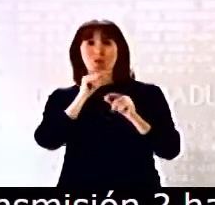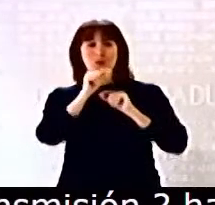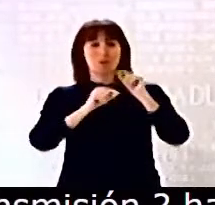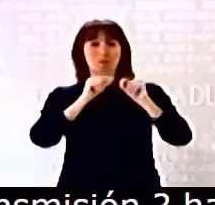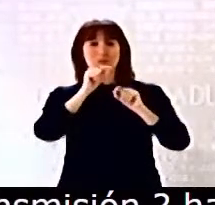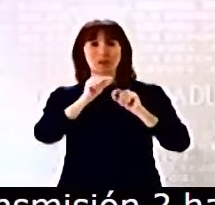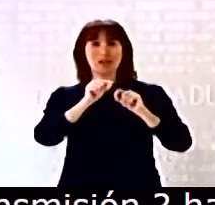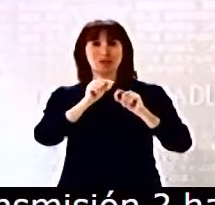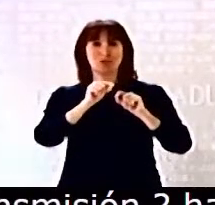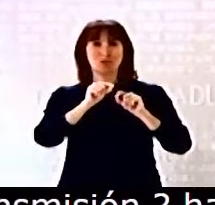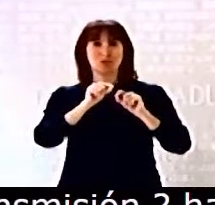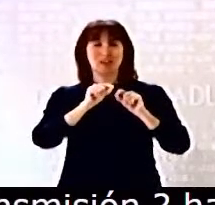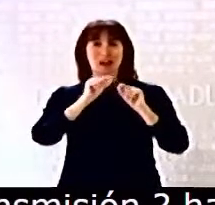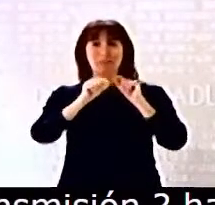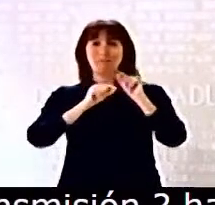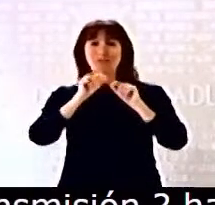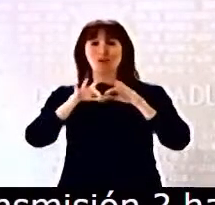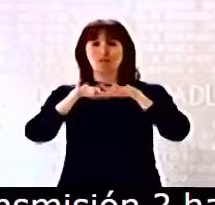desplazando